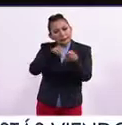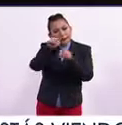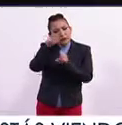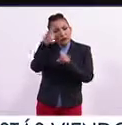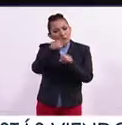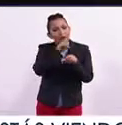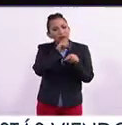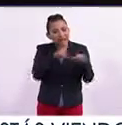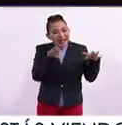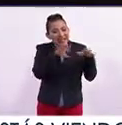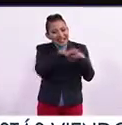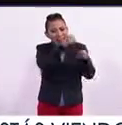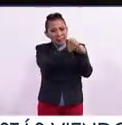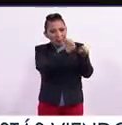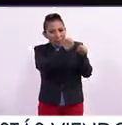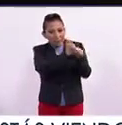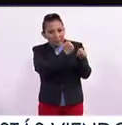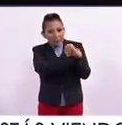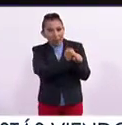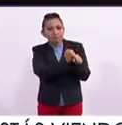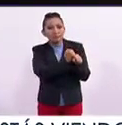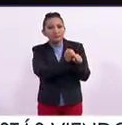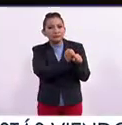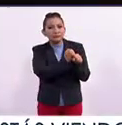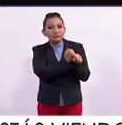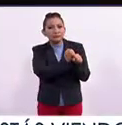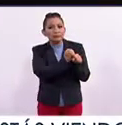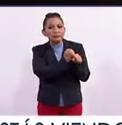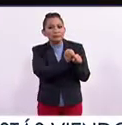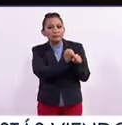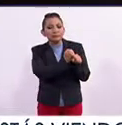como una